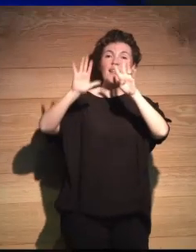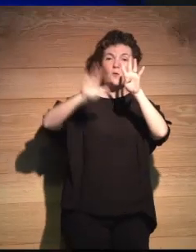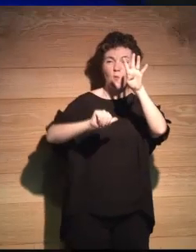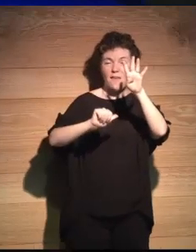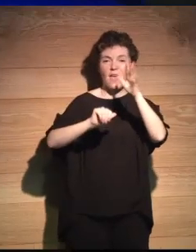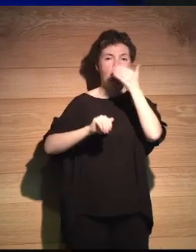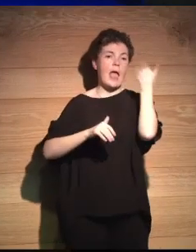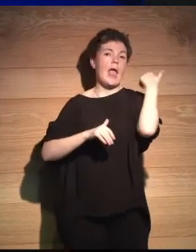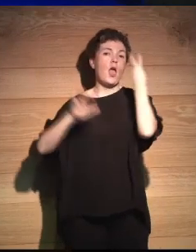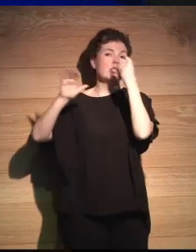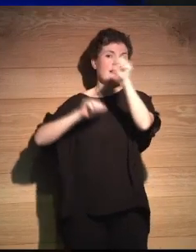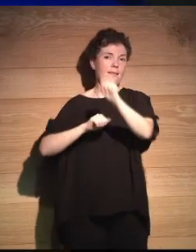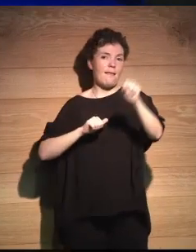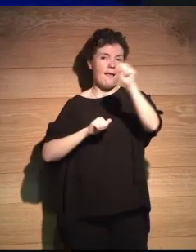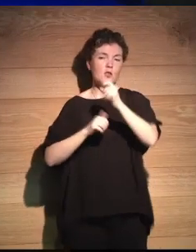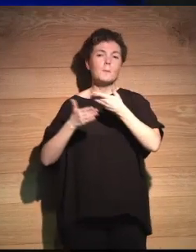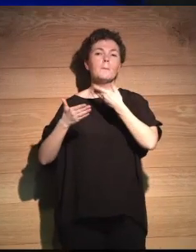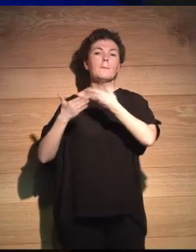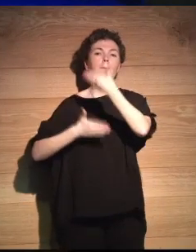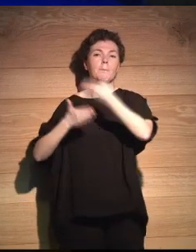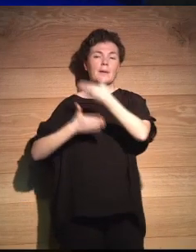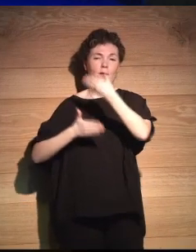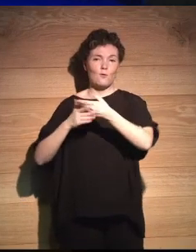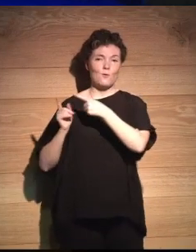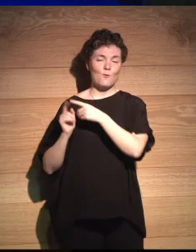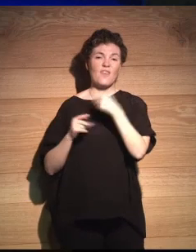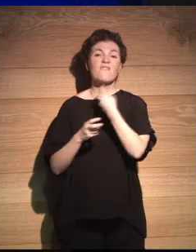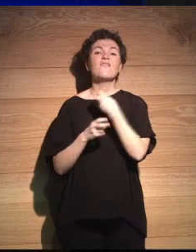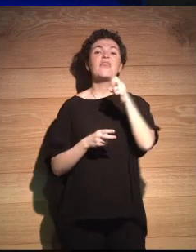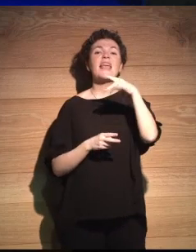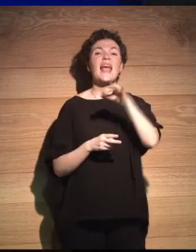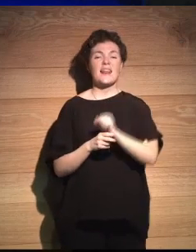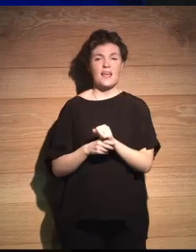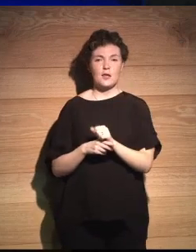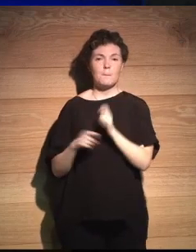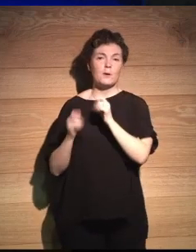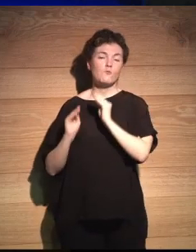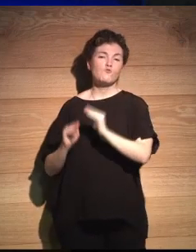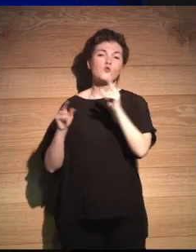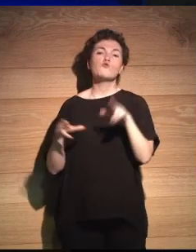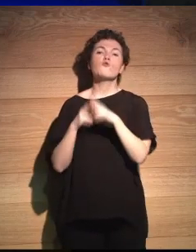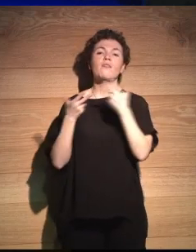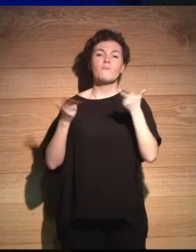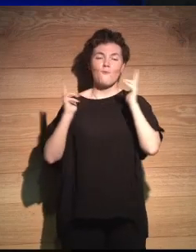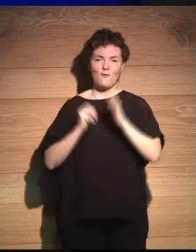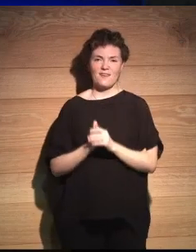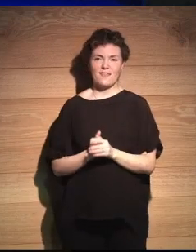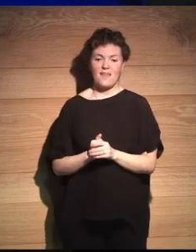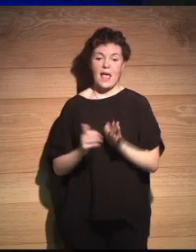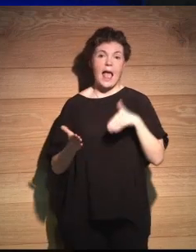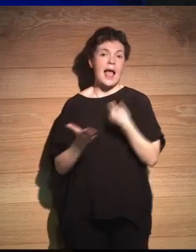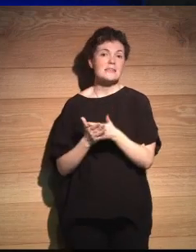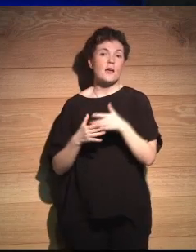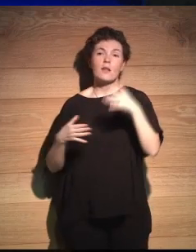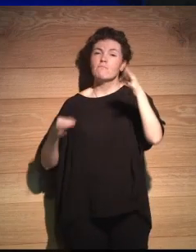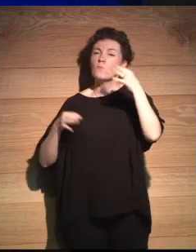hace 80 años, en el periódico Arbeiterzeitung de Viena, que era un periódico socialdemócrata. Hasta ahora es la